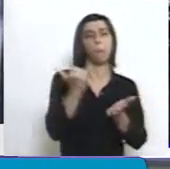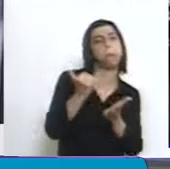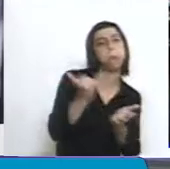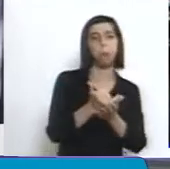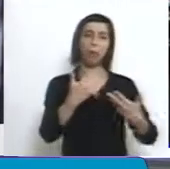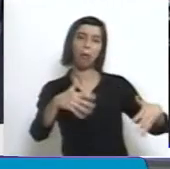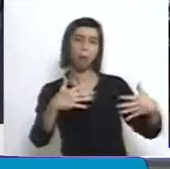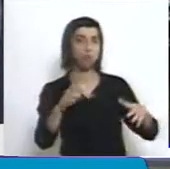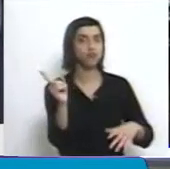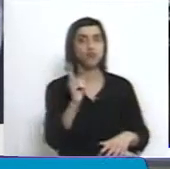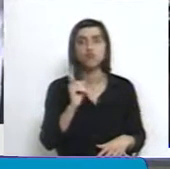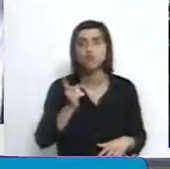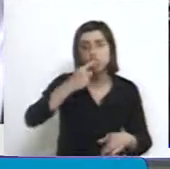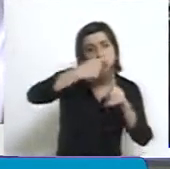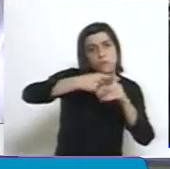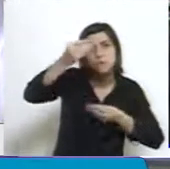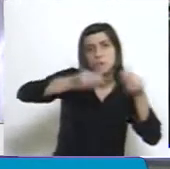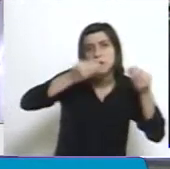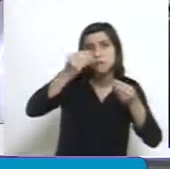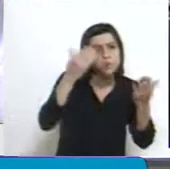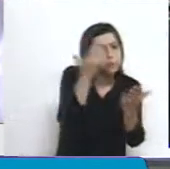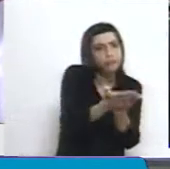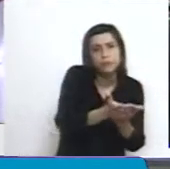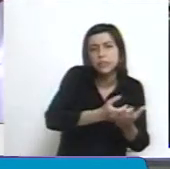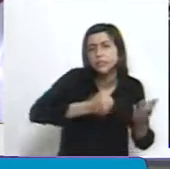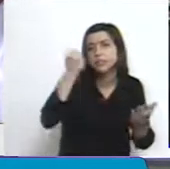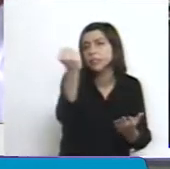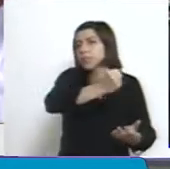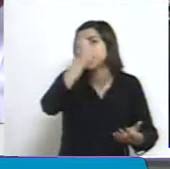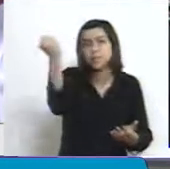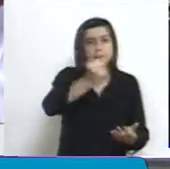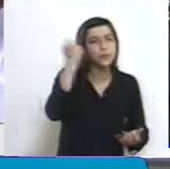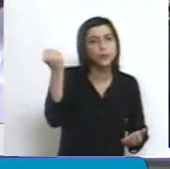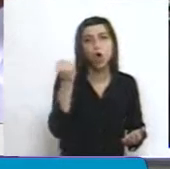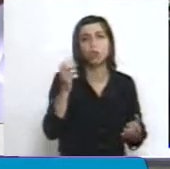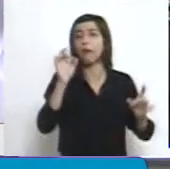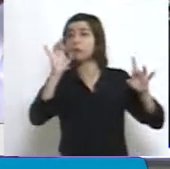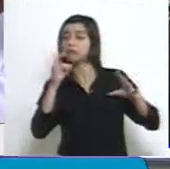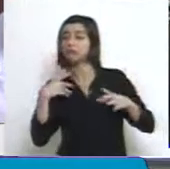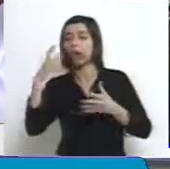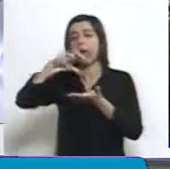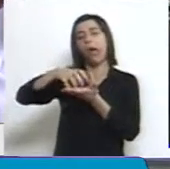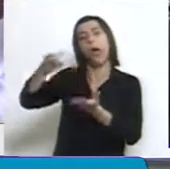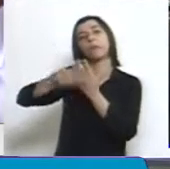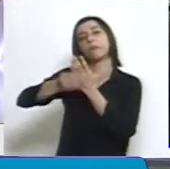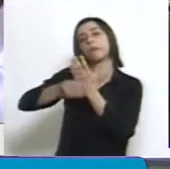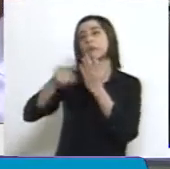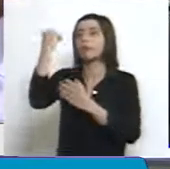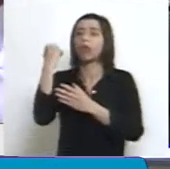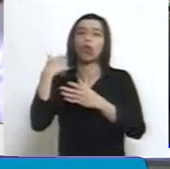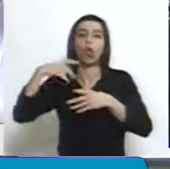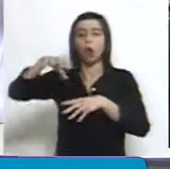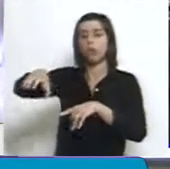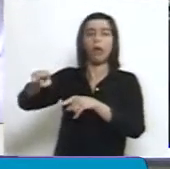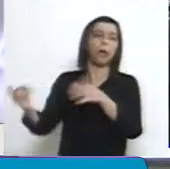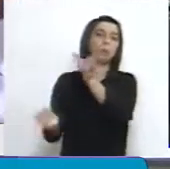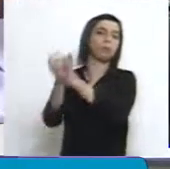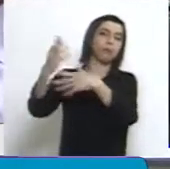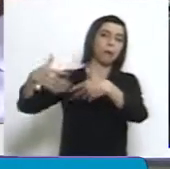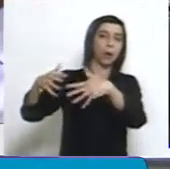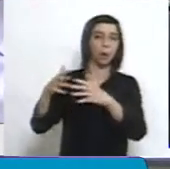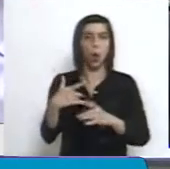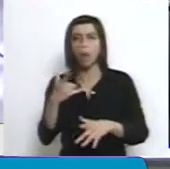fundamental. No es una resolución del Ministerio de Economía para que vengan los funcionarios del Ministerio de Economía a